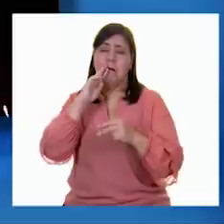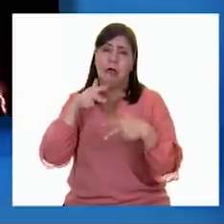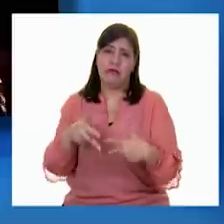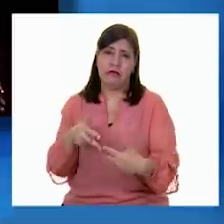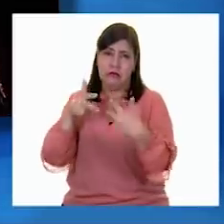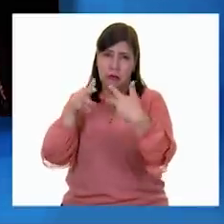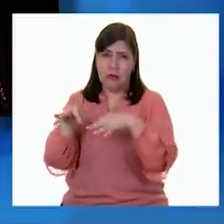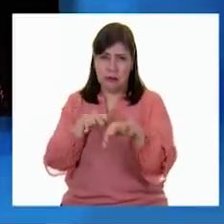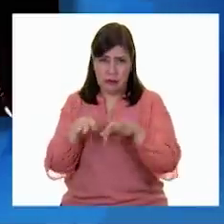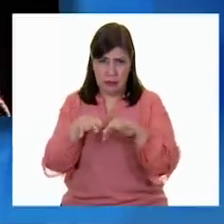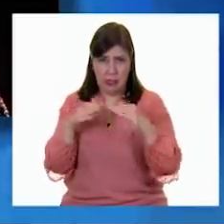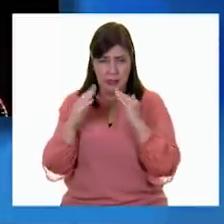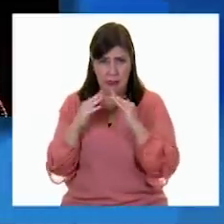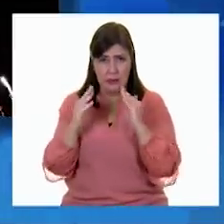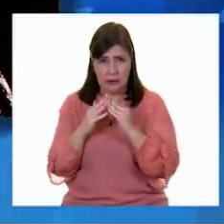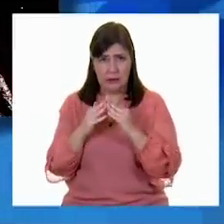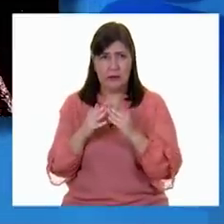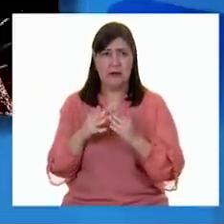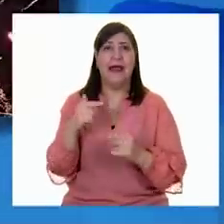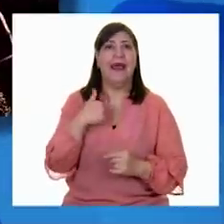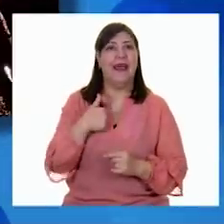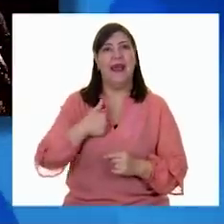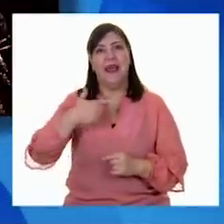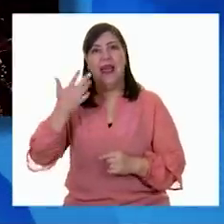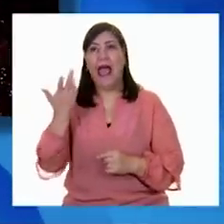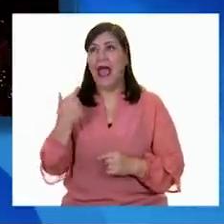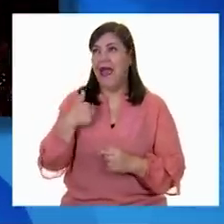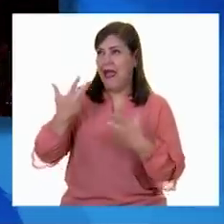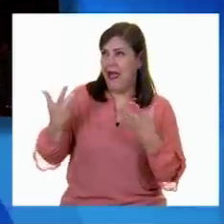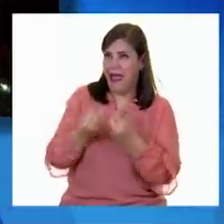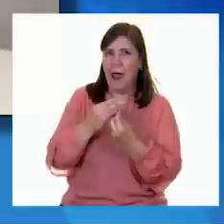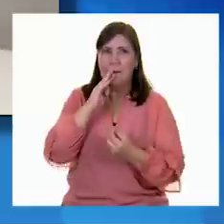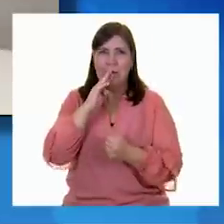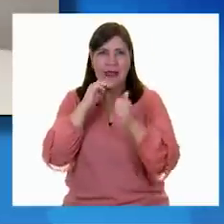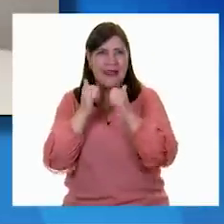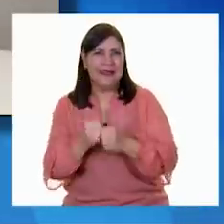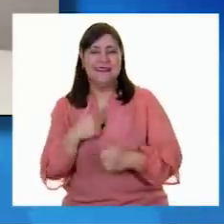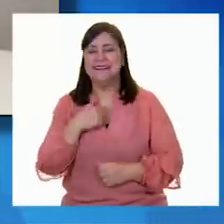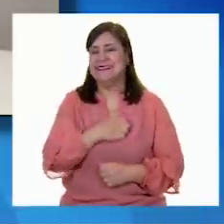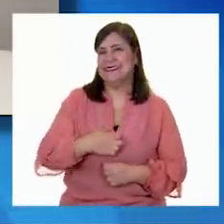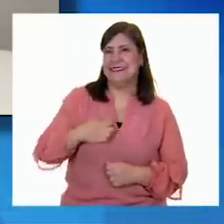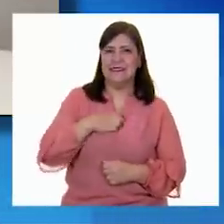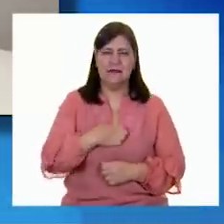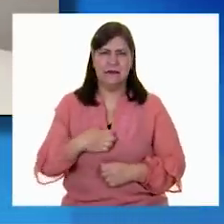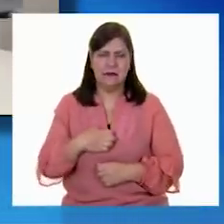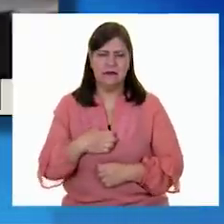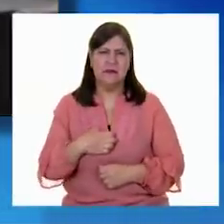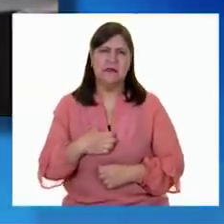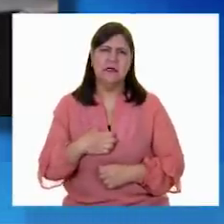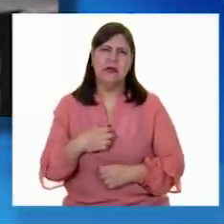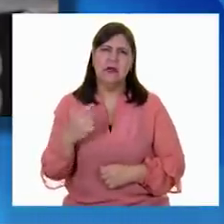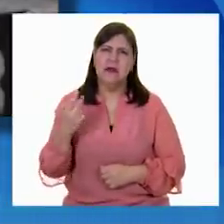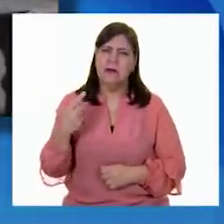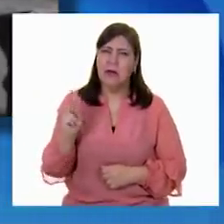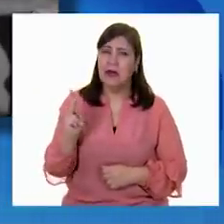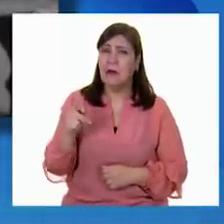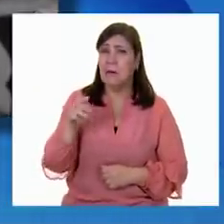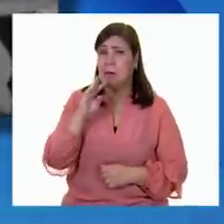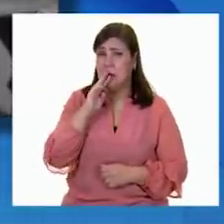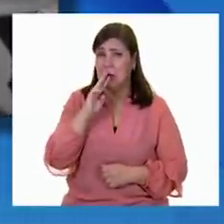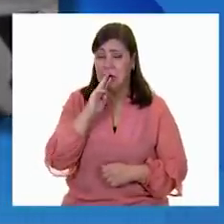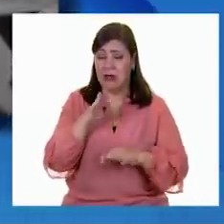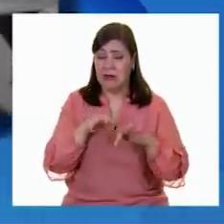casa. Yo era la más feliz con esta noticia, pero el trabajo de mi mamá